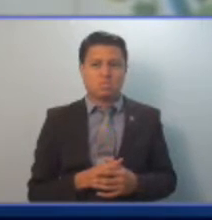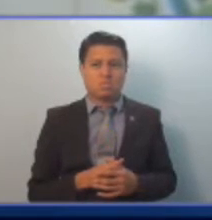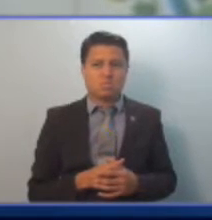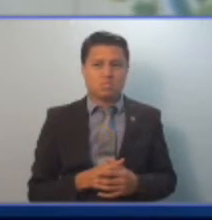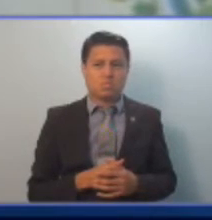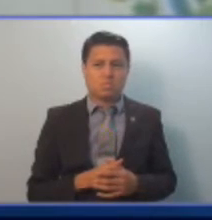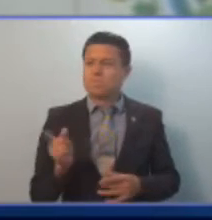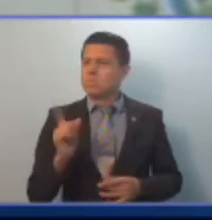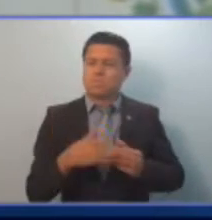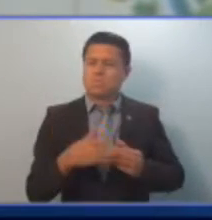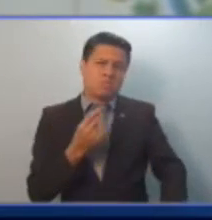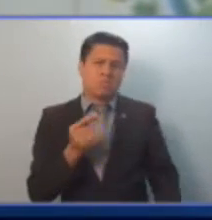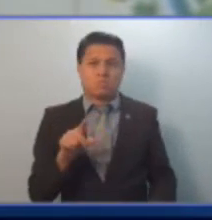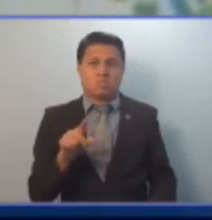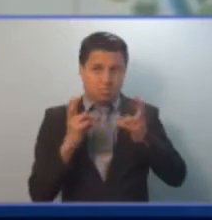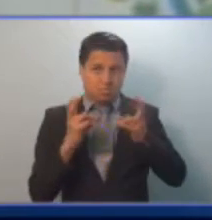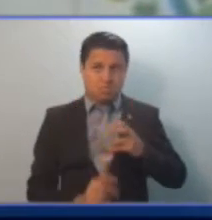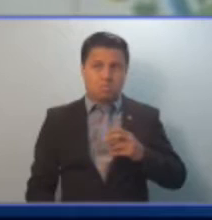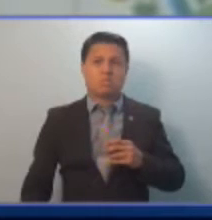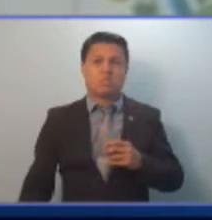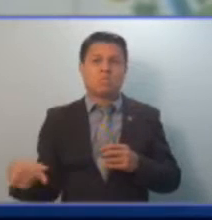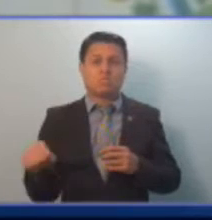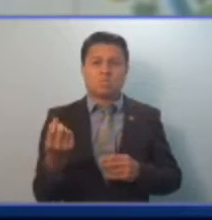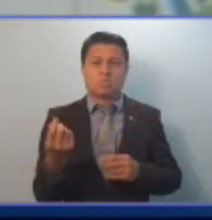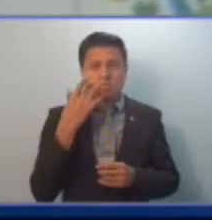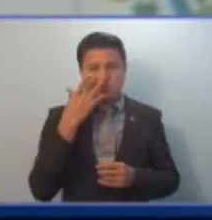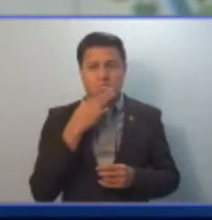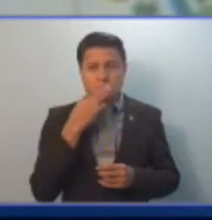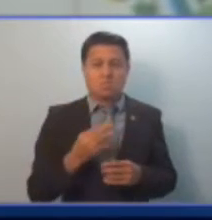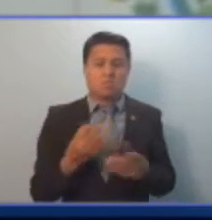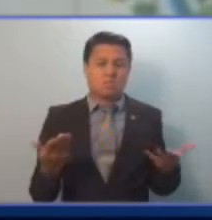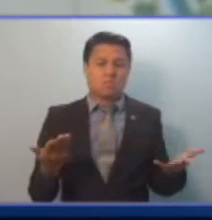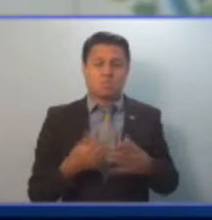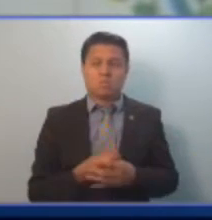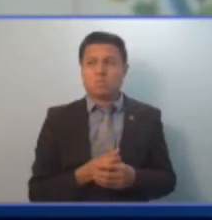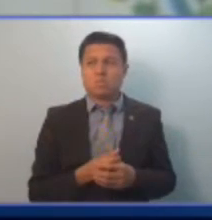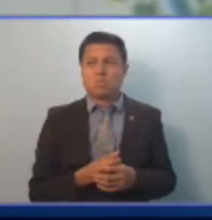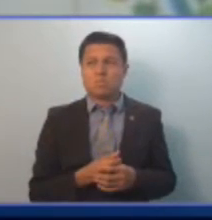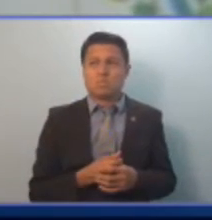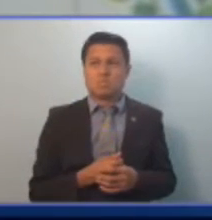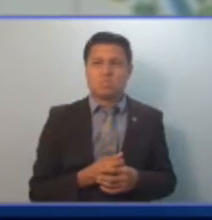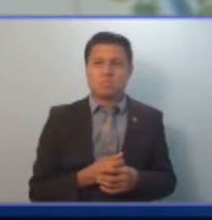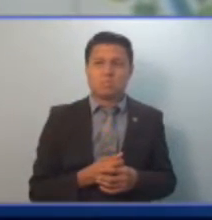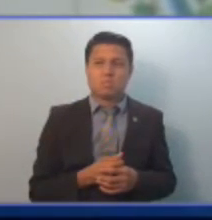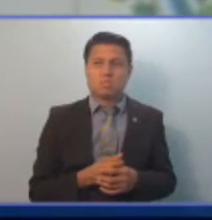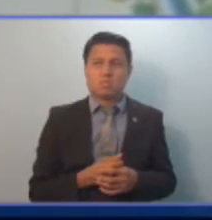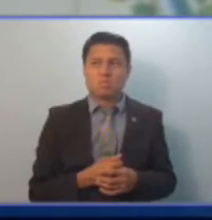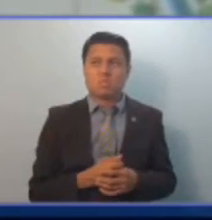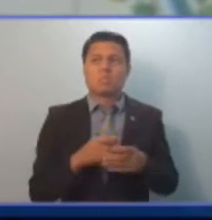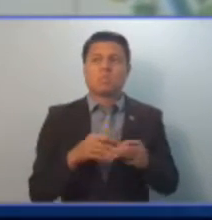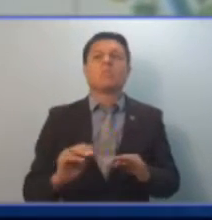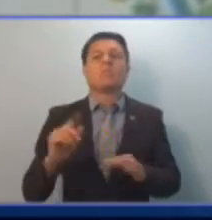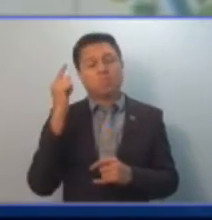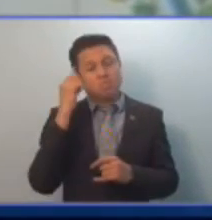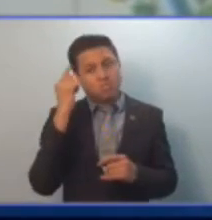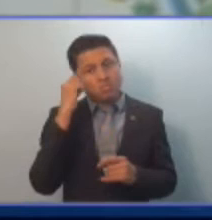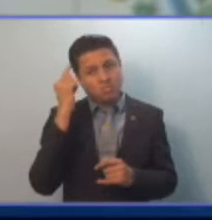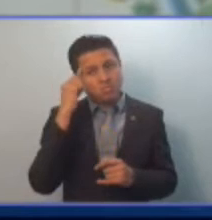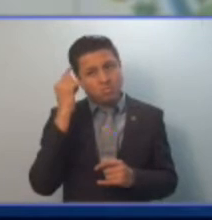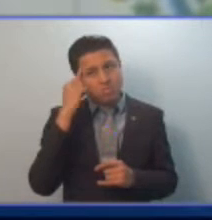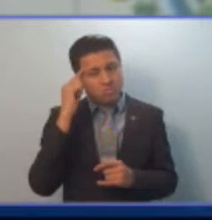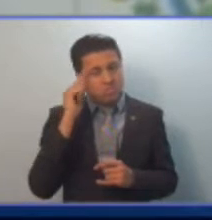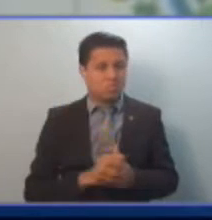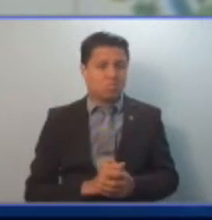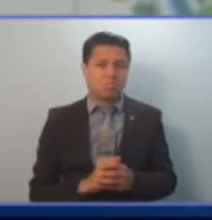No es fácil ese tránsito que me dice usted, ¿verdad? Porque hay que darle más pensamiento. Yo